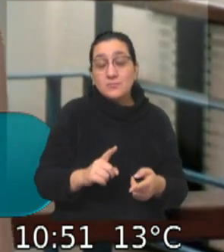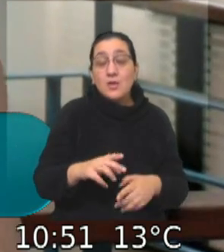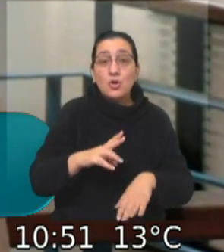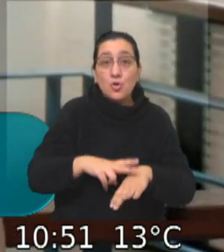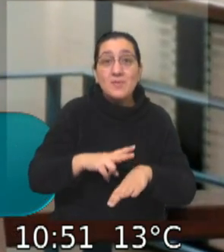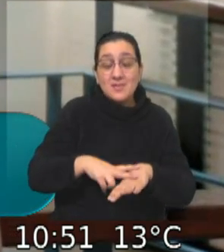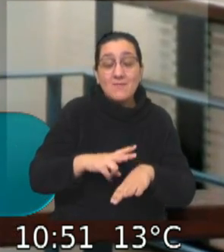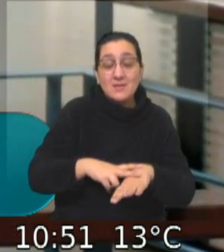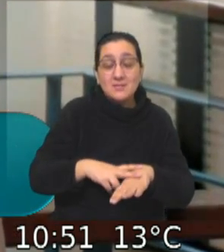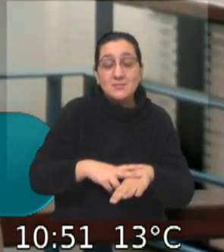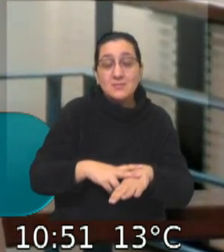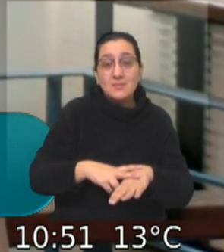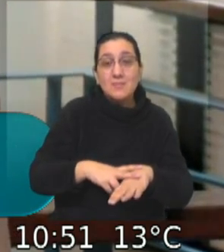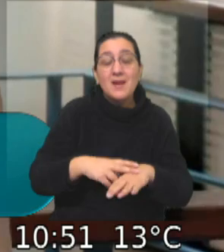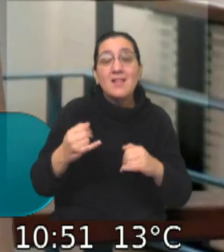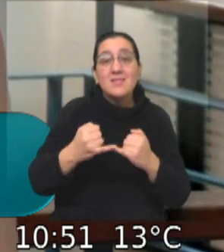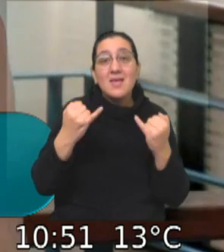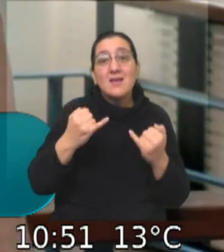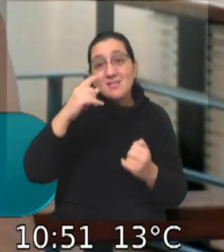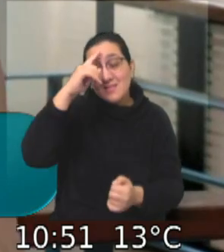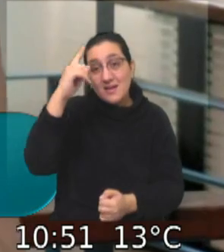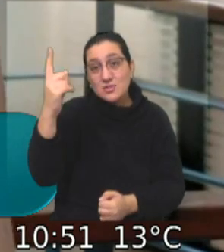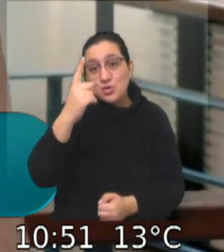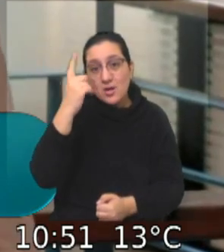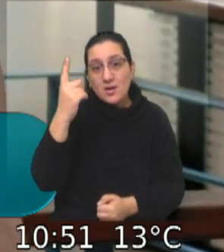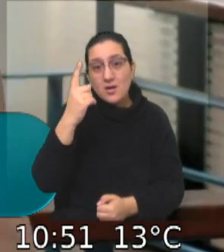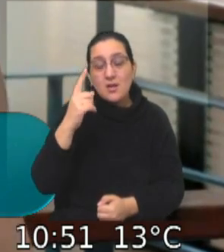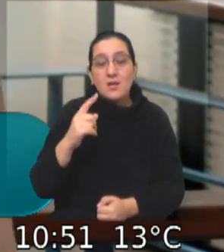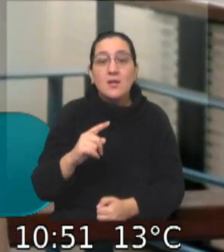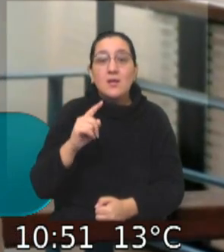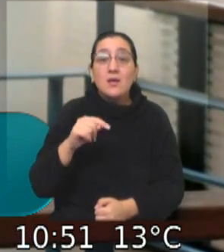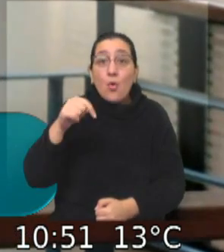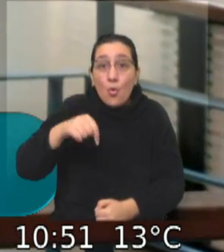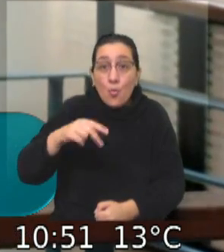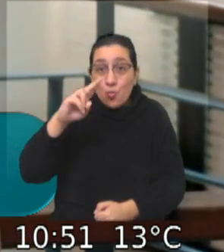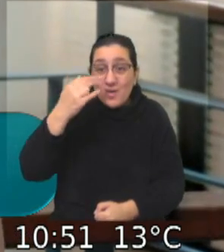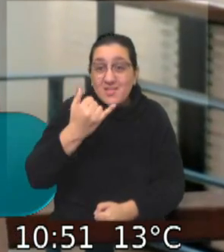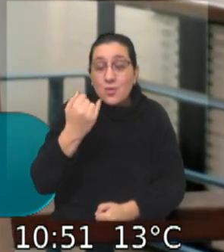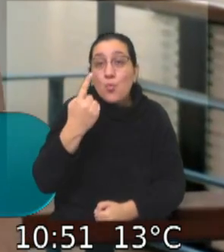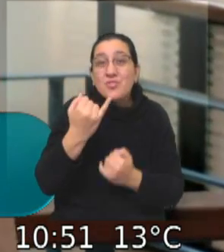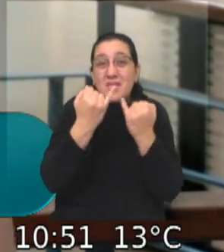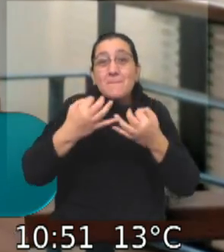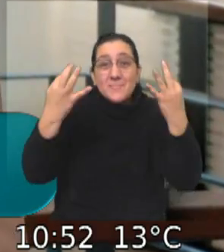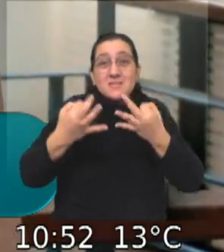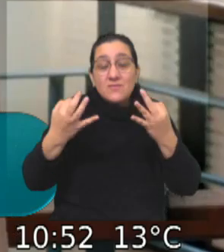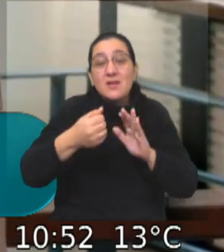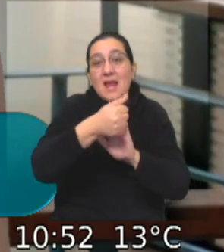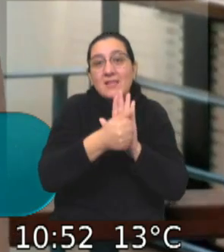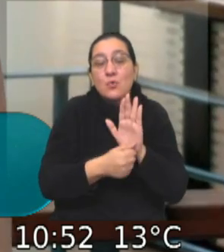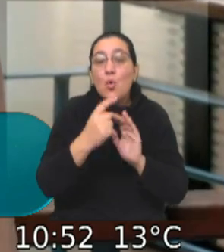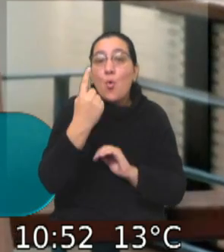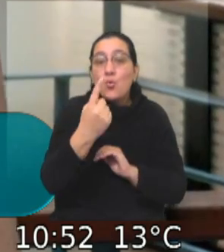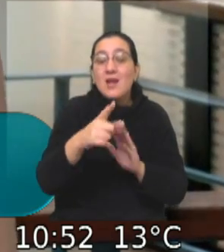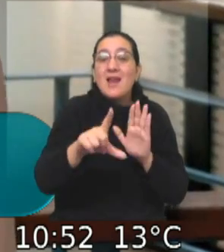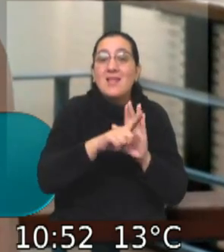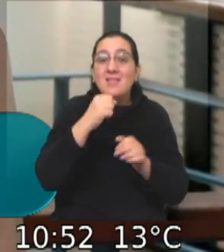el día que celebramos, que es el 17 de julio, uno de los pocos países que tiene un día específico de prevención del suicidio. En su artículo 1, esa ley